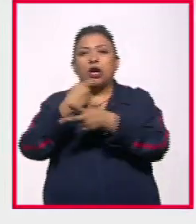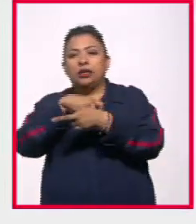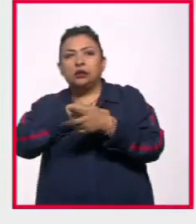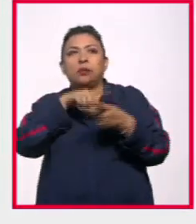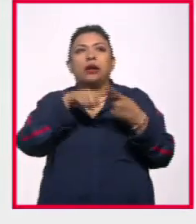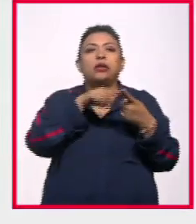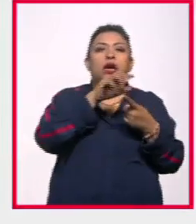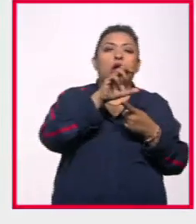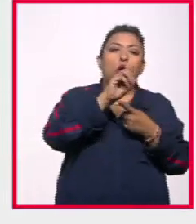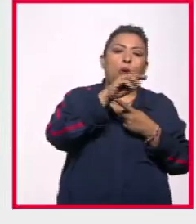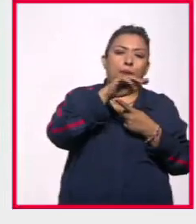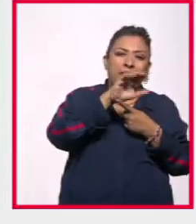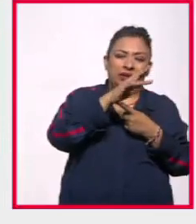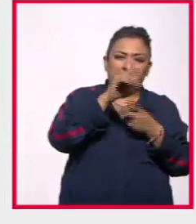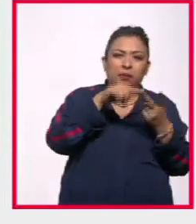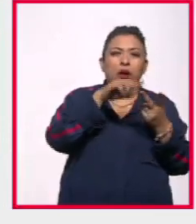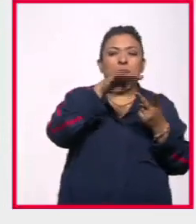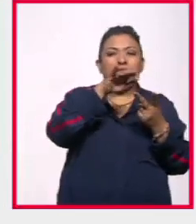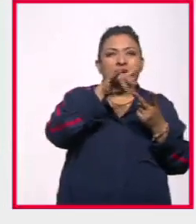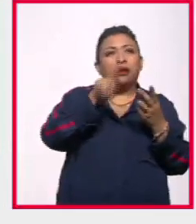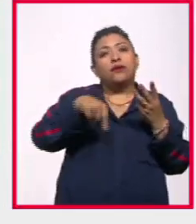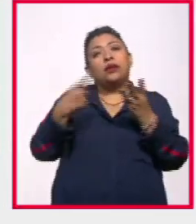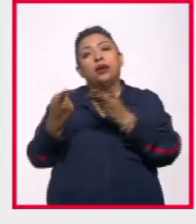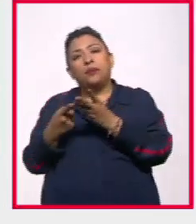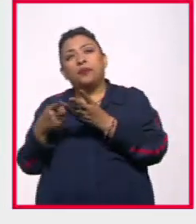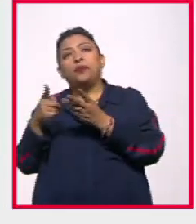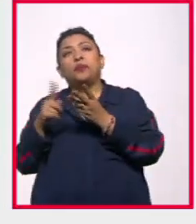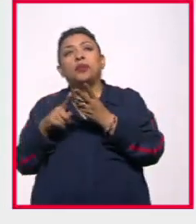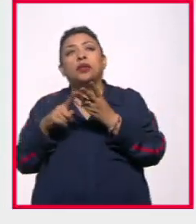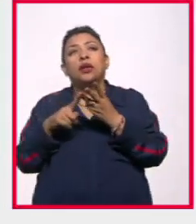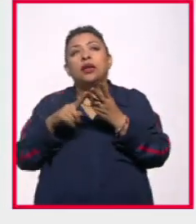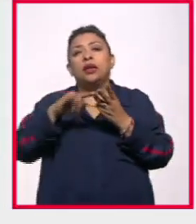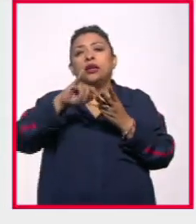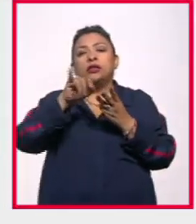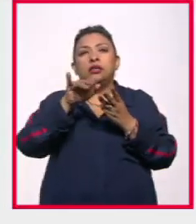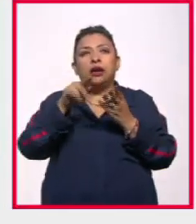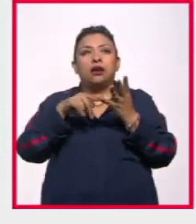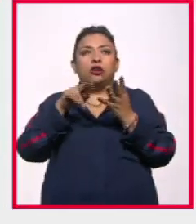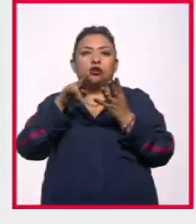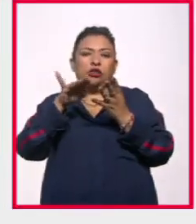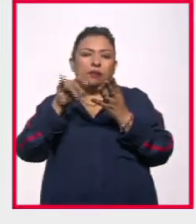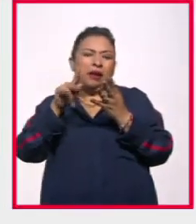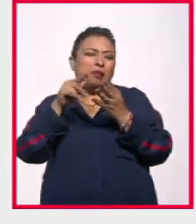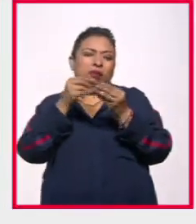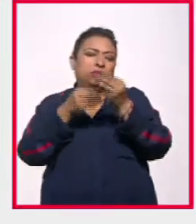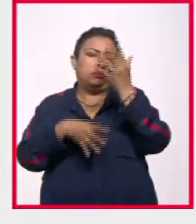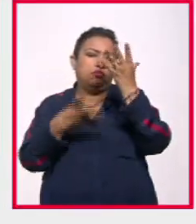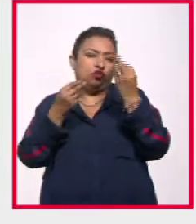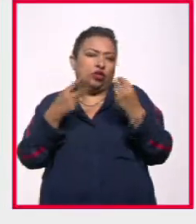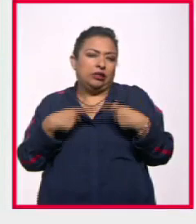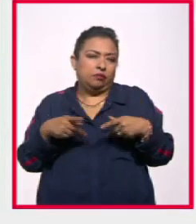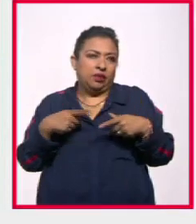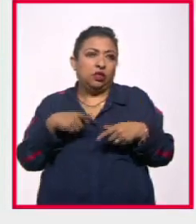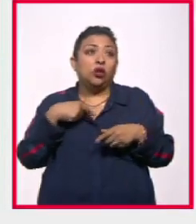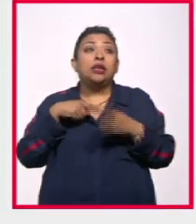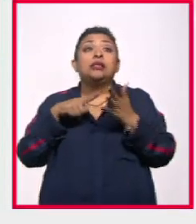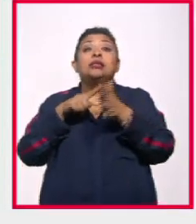Treviño y Mar Chaparro, y por parte español pues tengo a Geraldine Chaplin, Rocío de Palma, un montón de gente.